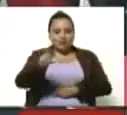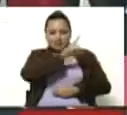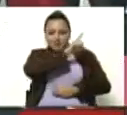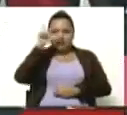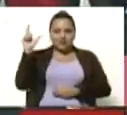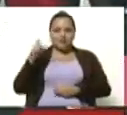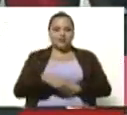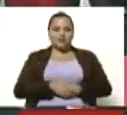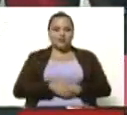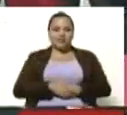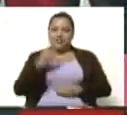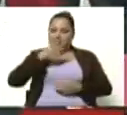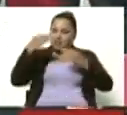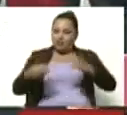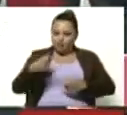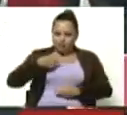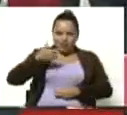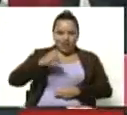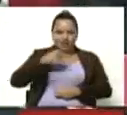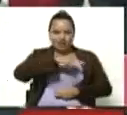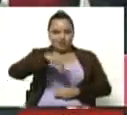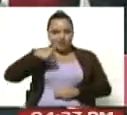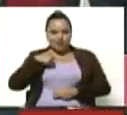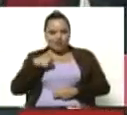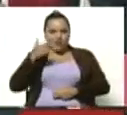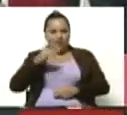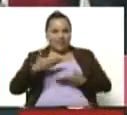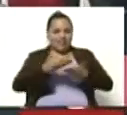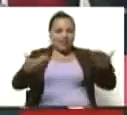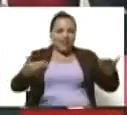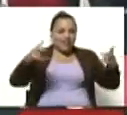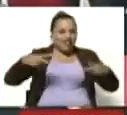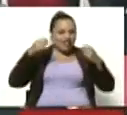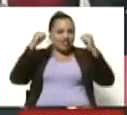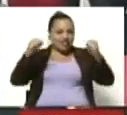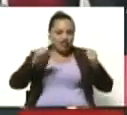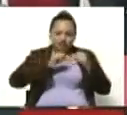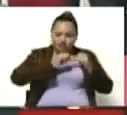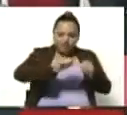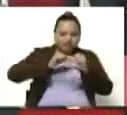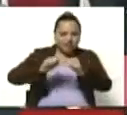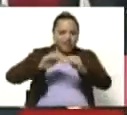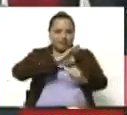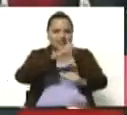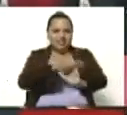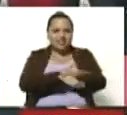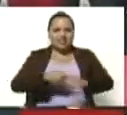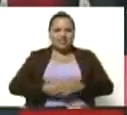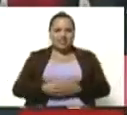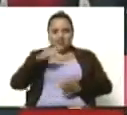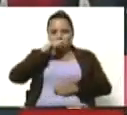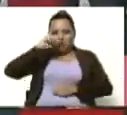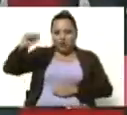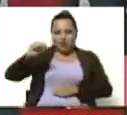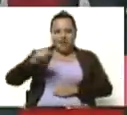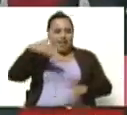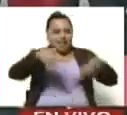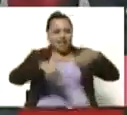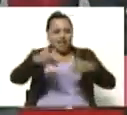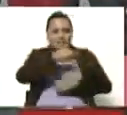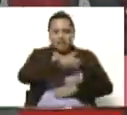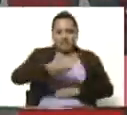de seguro estoy que nosotros le vamos a dar una victoria contundente al presidente Nicolás Maduro en las elecciones